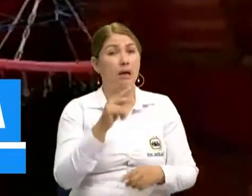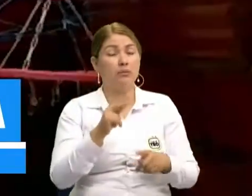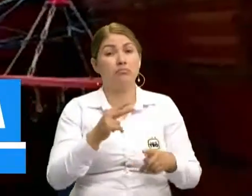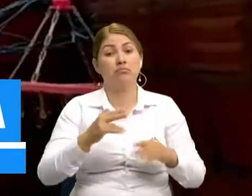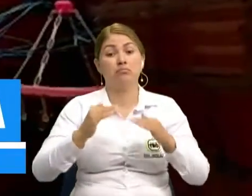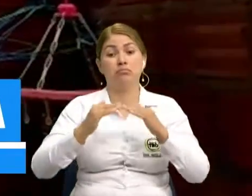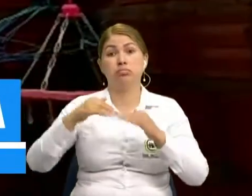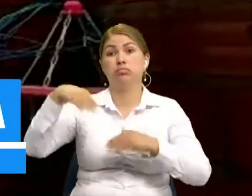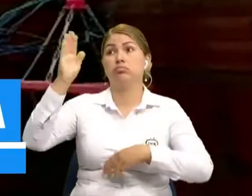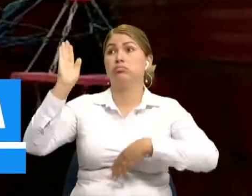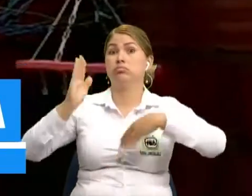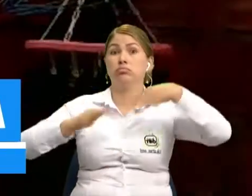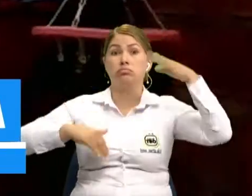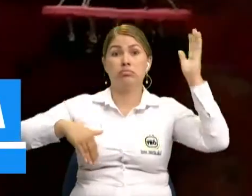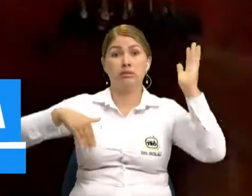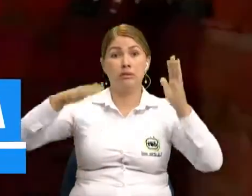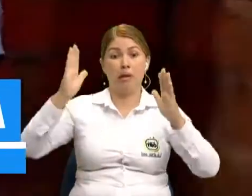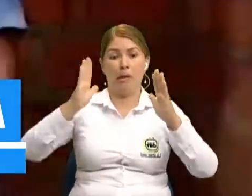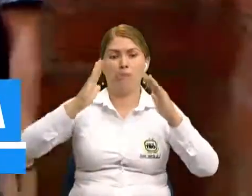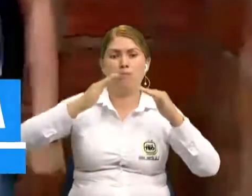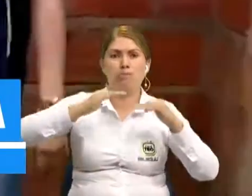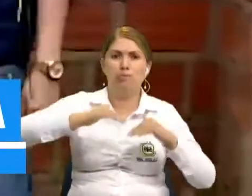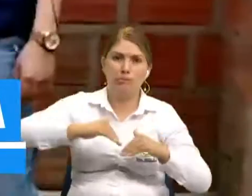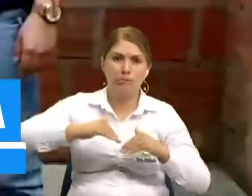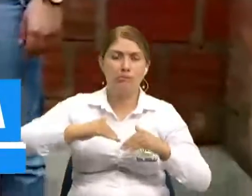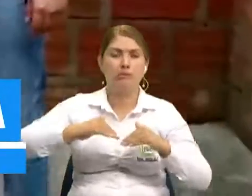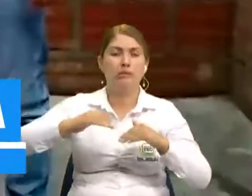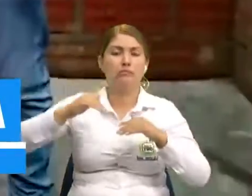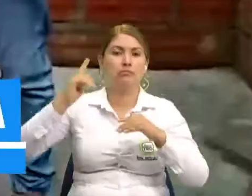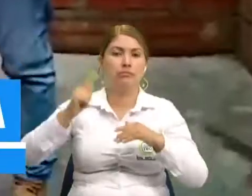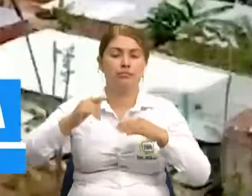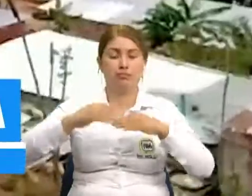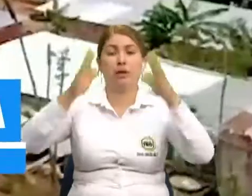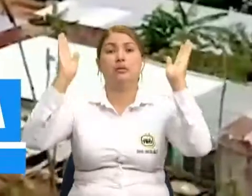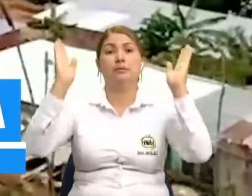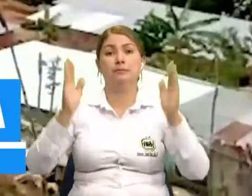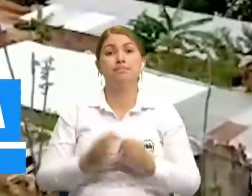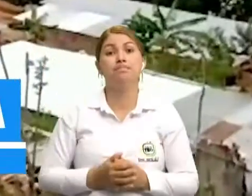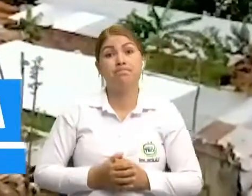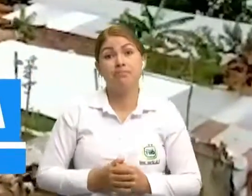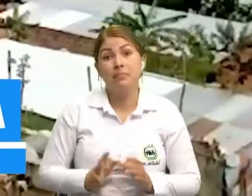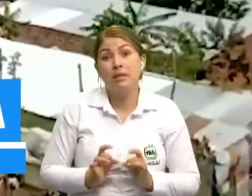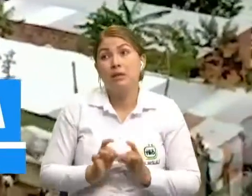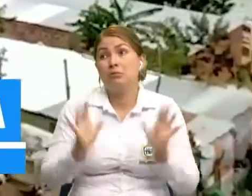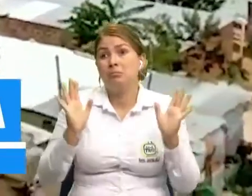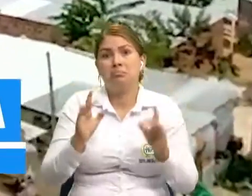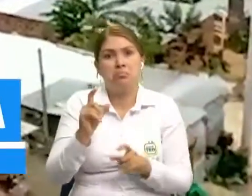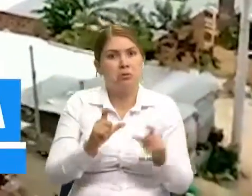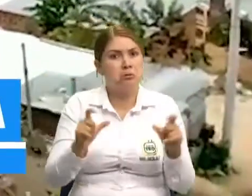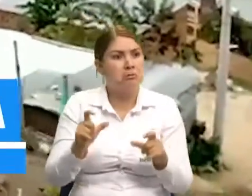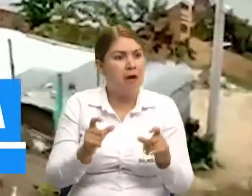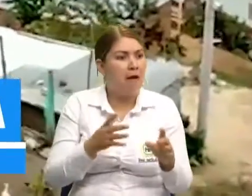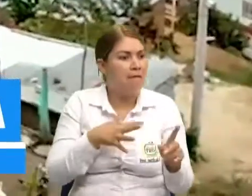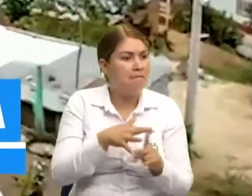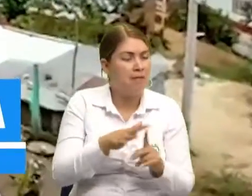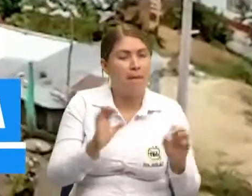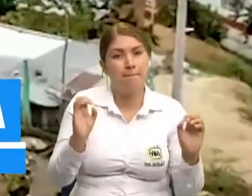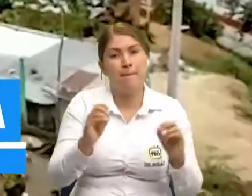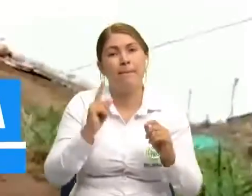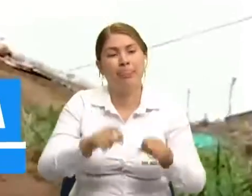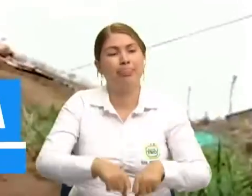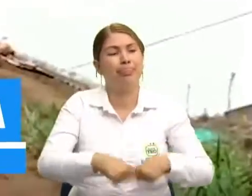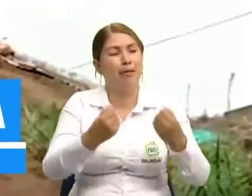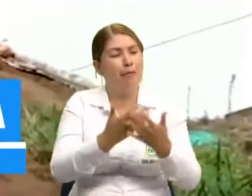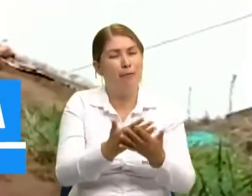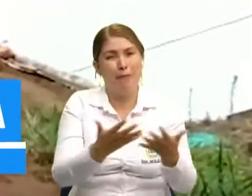levantar a levantar y dobló todo y ahí fue donde mandó sacó el techo por fortuna no se registraron personas lesionadas pero sí daños